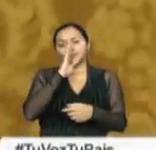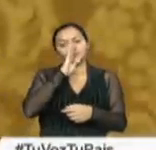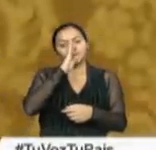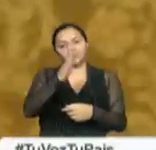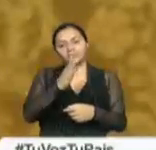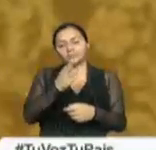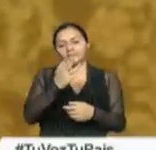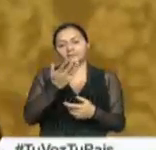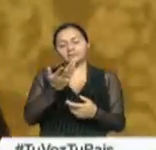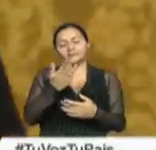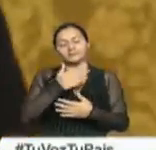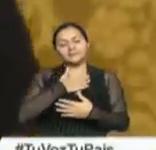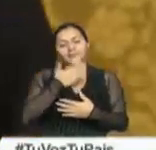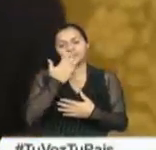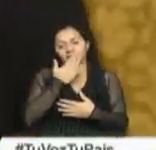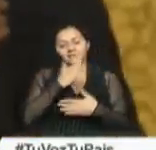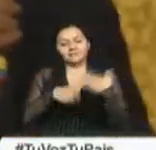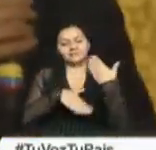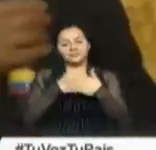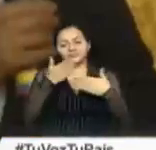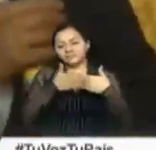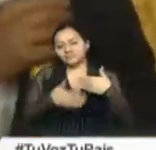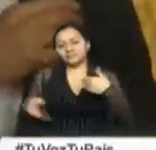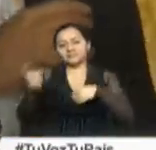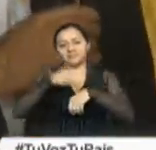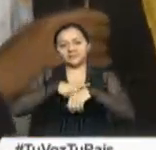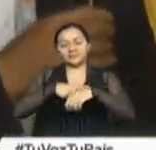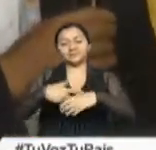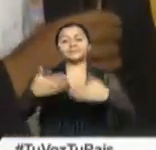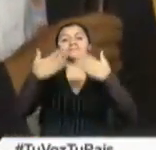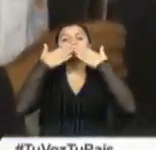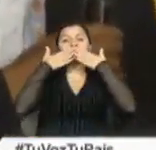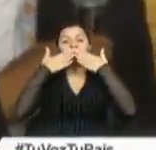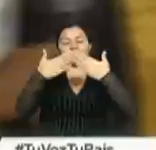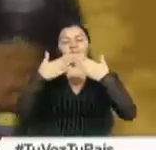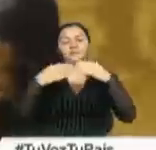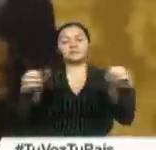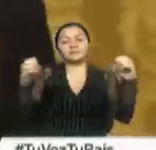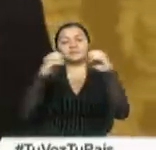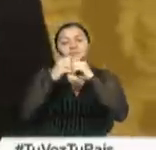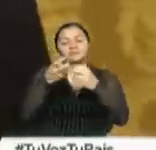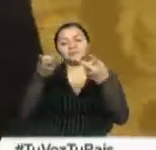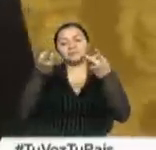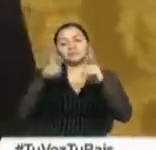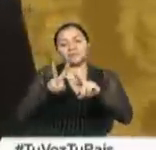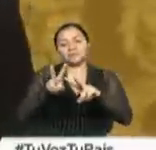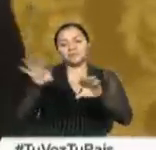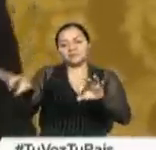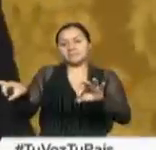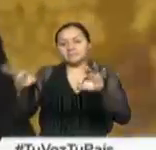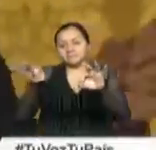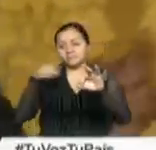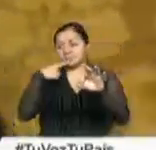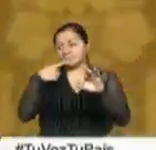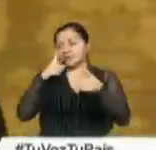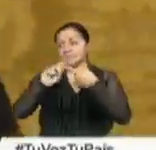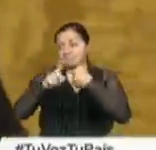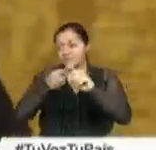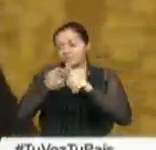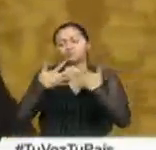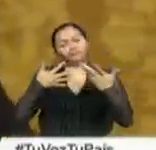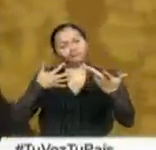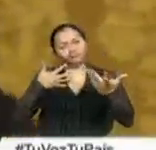todos riendo todo el tiempo. Y gracias también por el mejor título que alguien me puede otorgar, querido Aladino, el título de